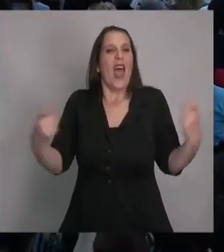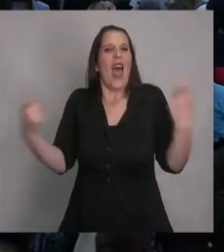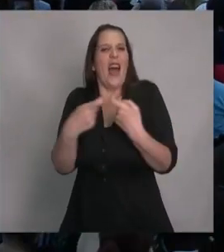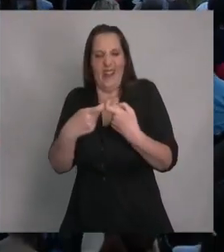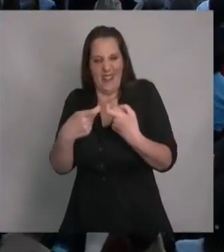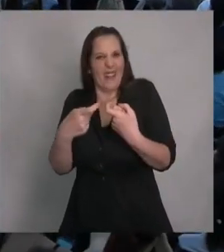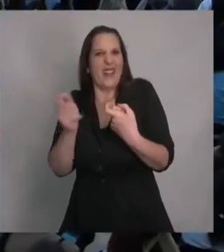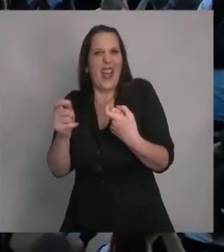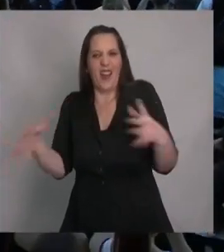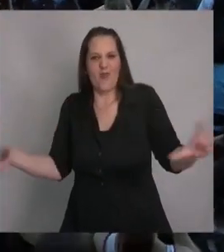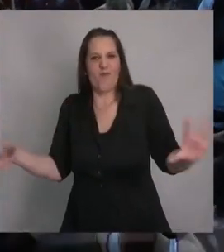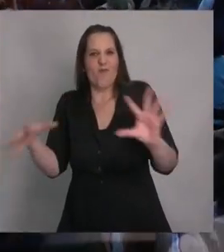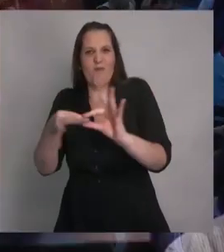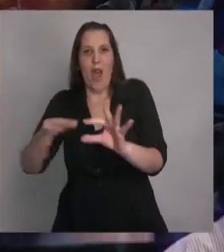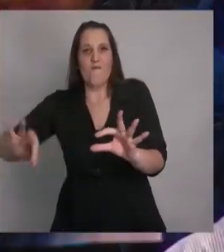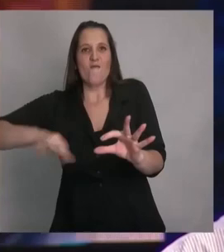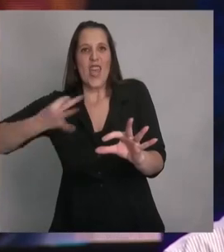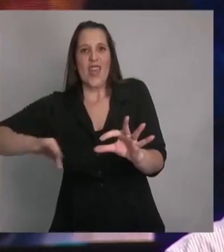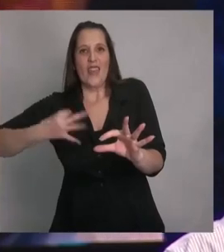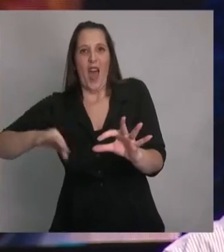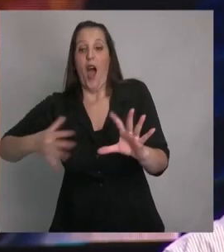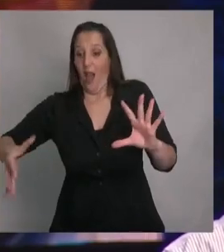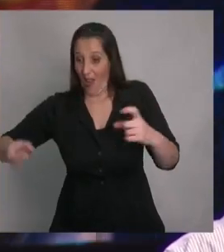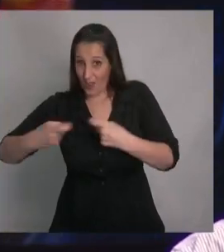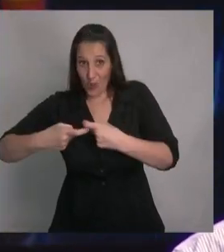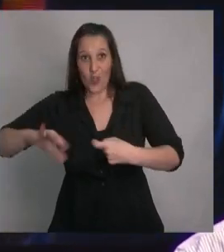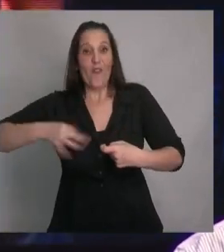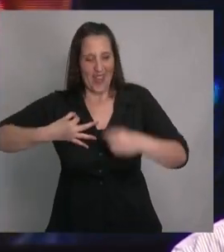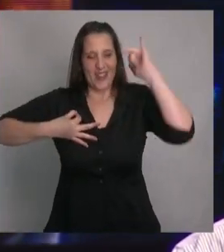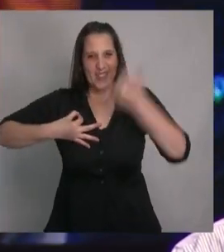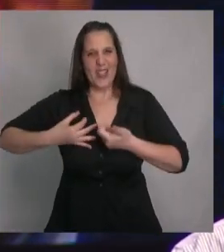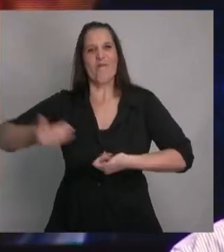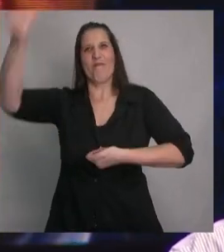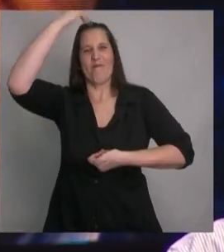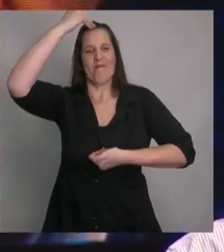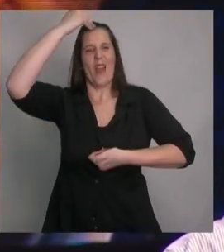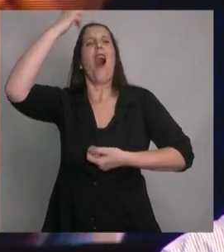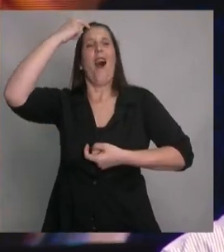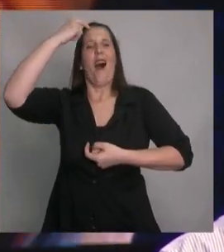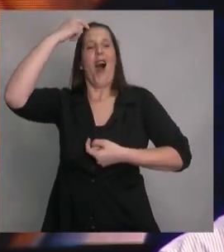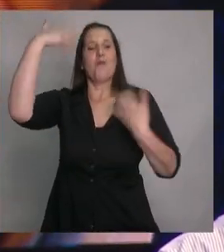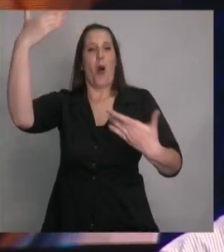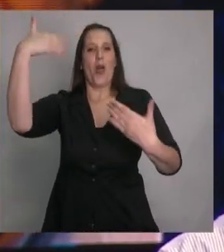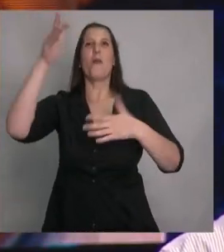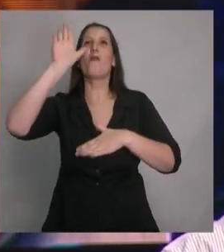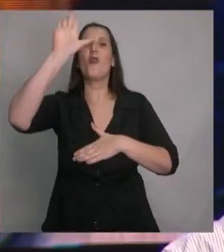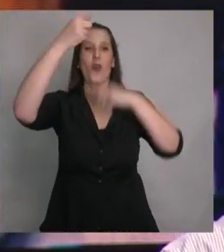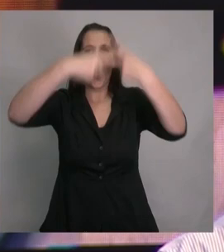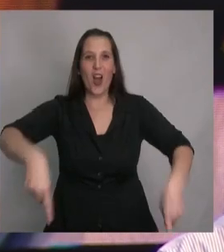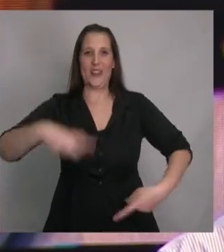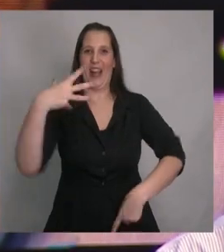alianza con la vida es que se puede generar la esperanza en las mayorías de la sociedad